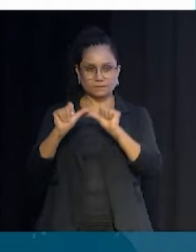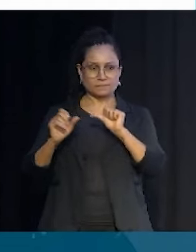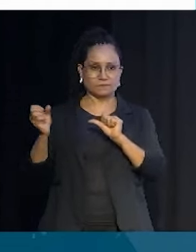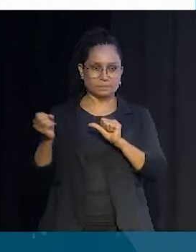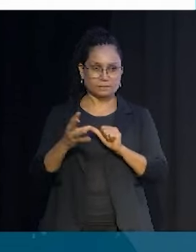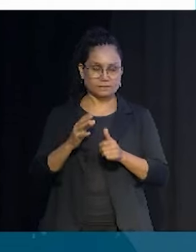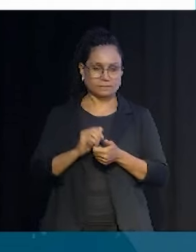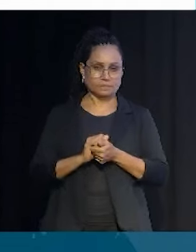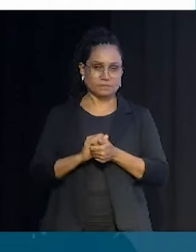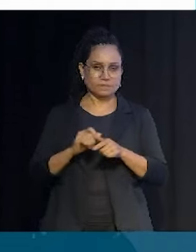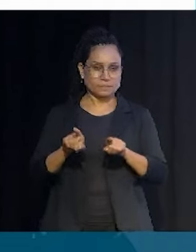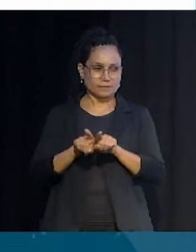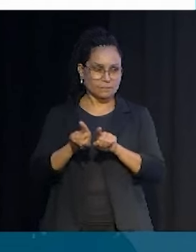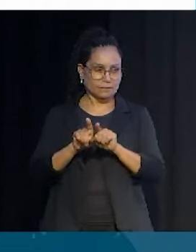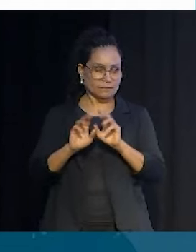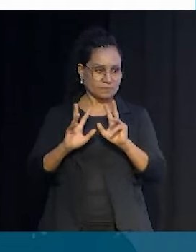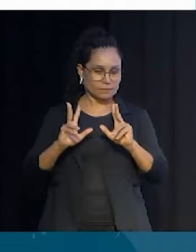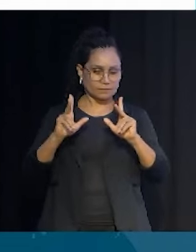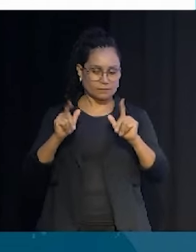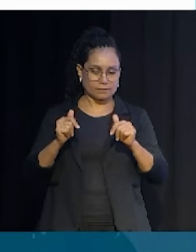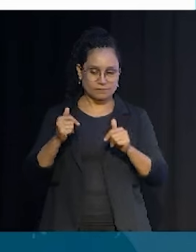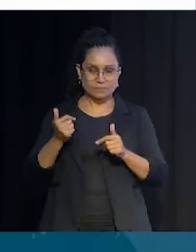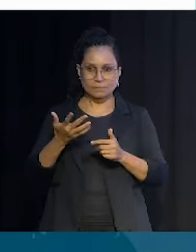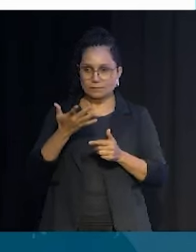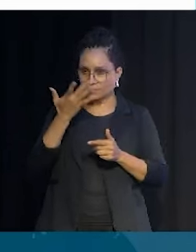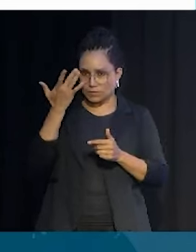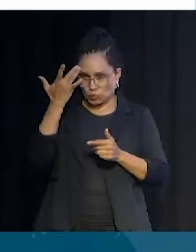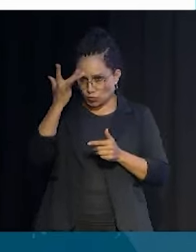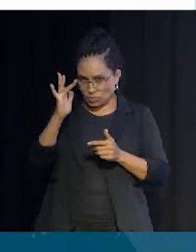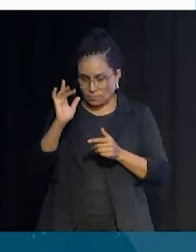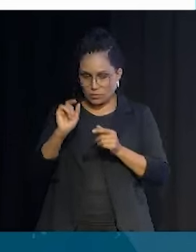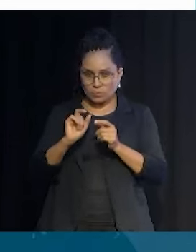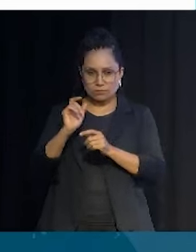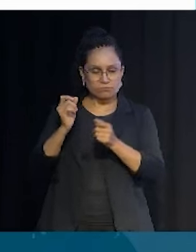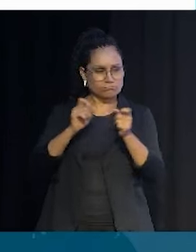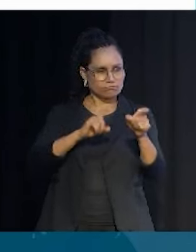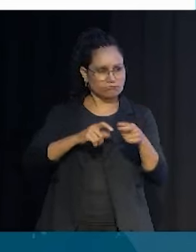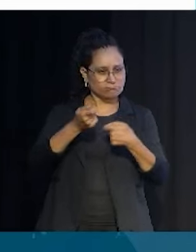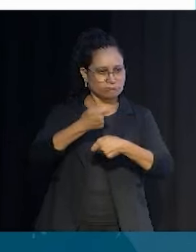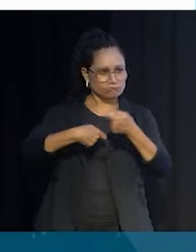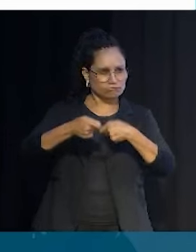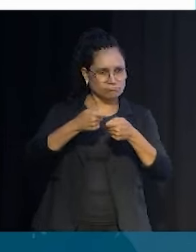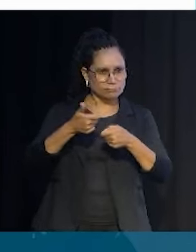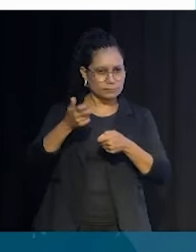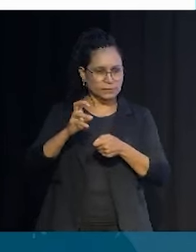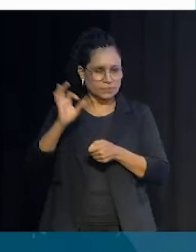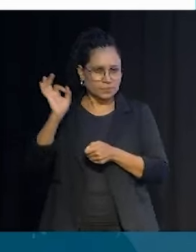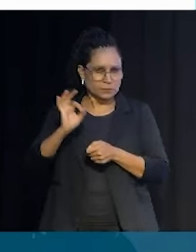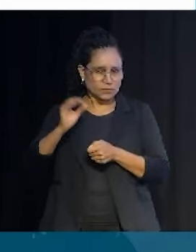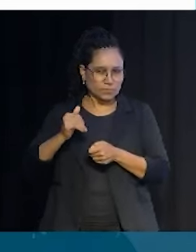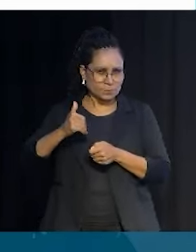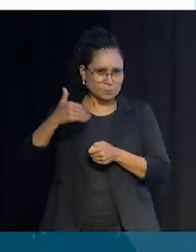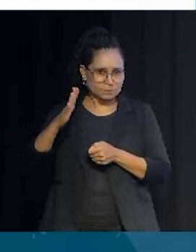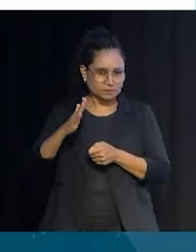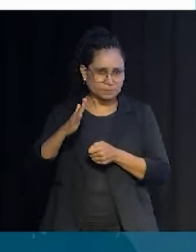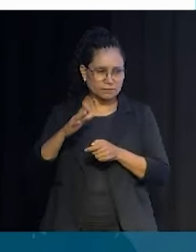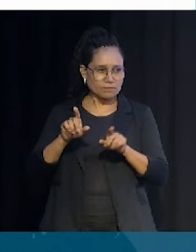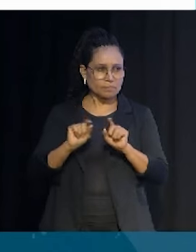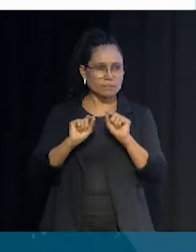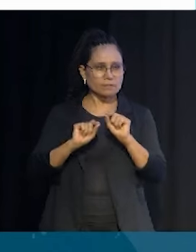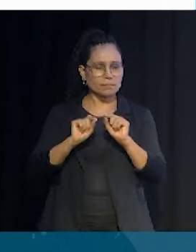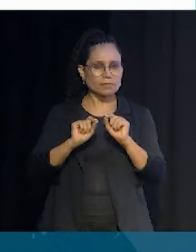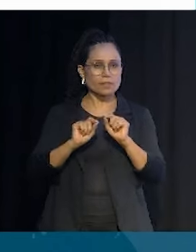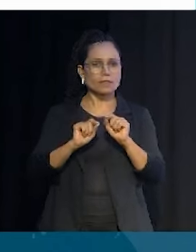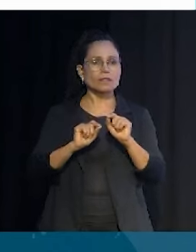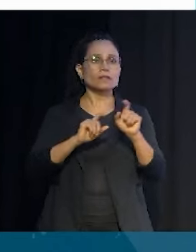Brasil es renovable y la del mundo es 14. Lo que poca gente sabe es que la agricultura contribuye con 15% a más y